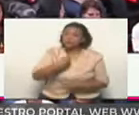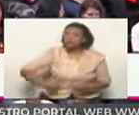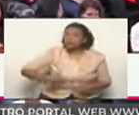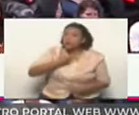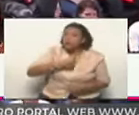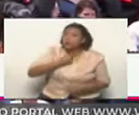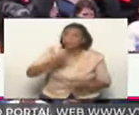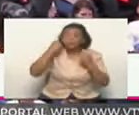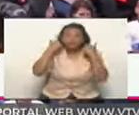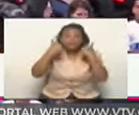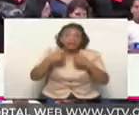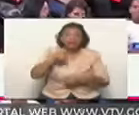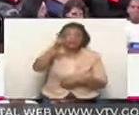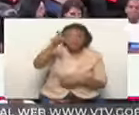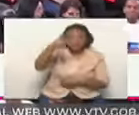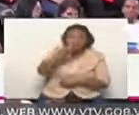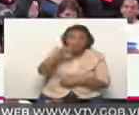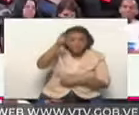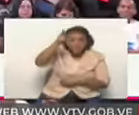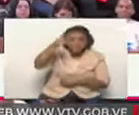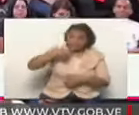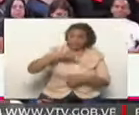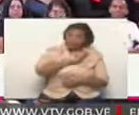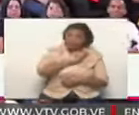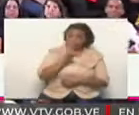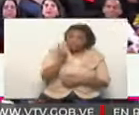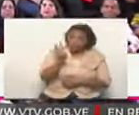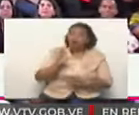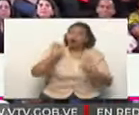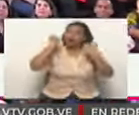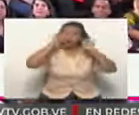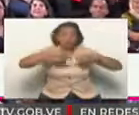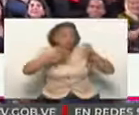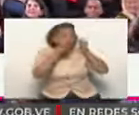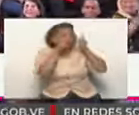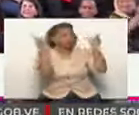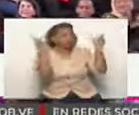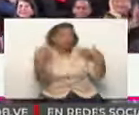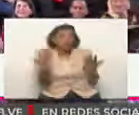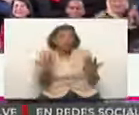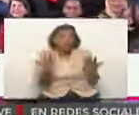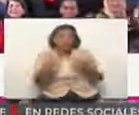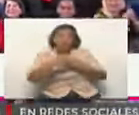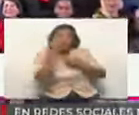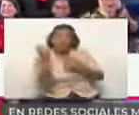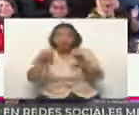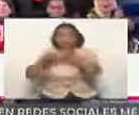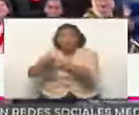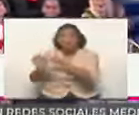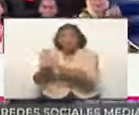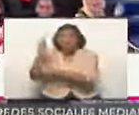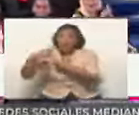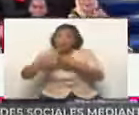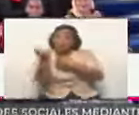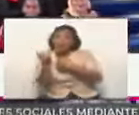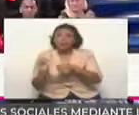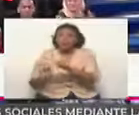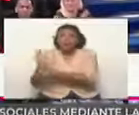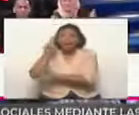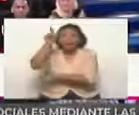en China ahora es venezolano. Es correcto, es venezolano. Bueno, ¿cómo nos van a sacar de los hechos ricos en Venezuela? ¿Verdad? Si llega el tajalí